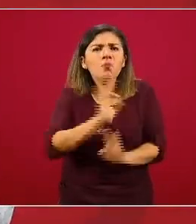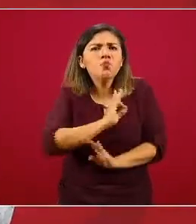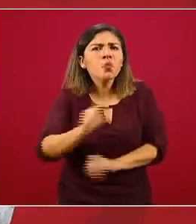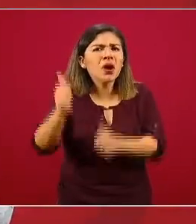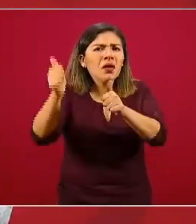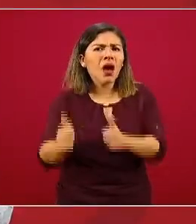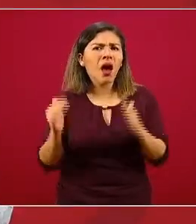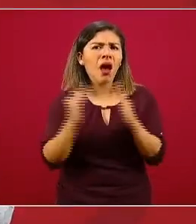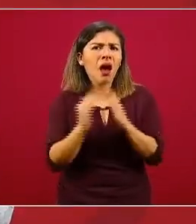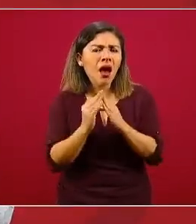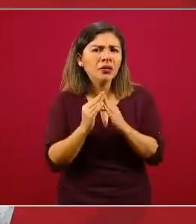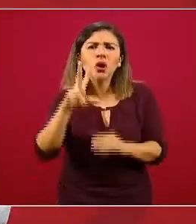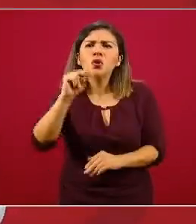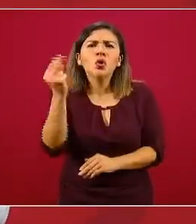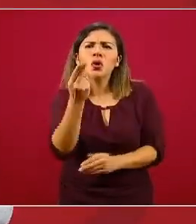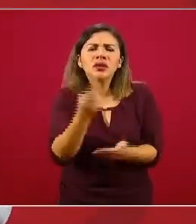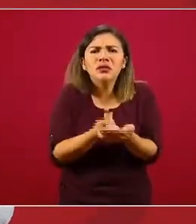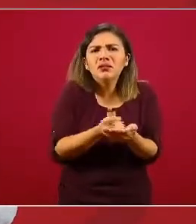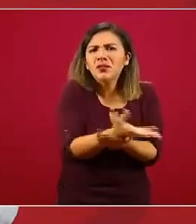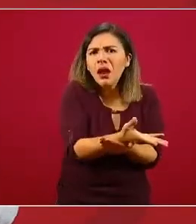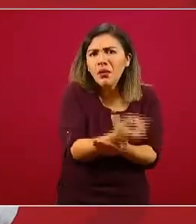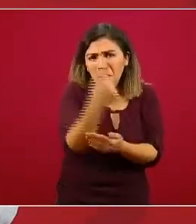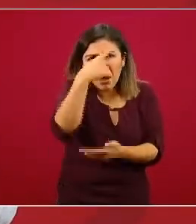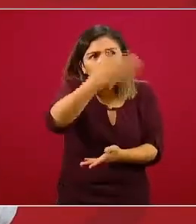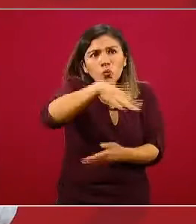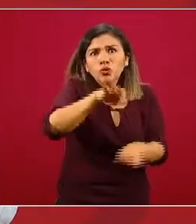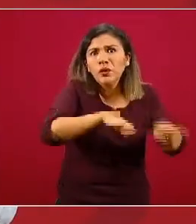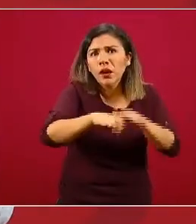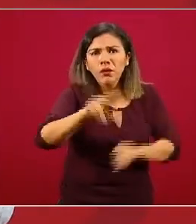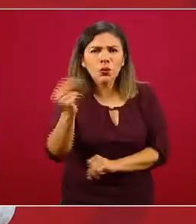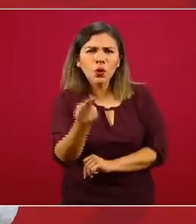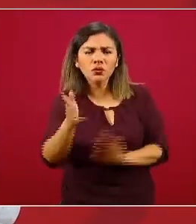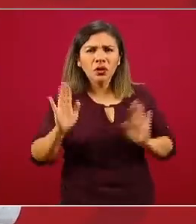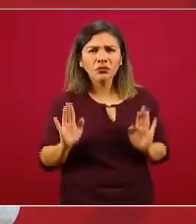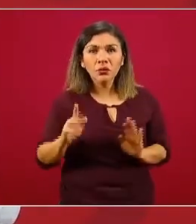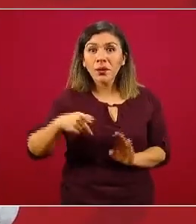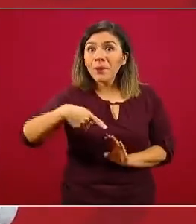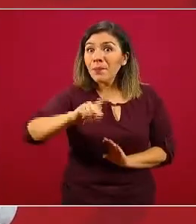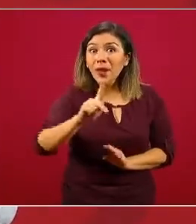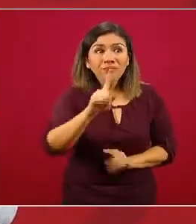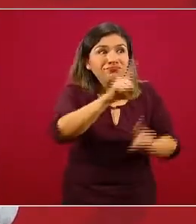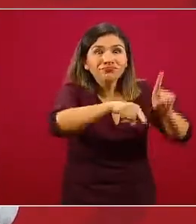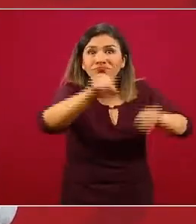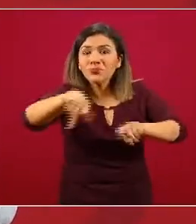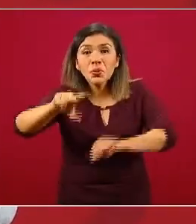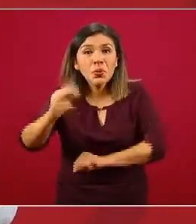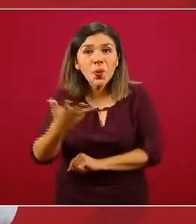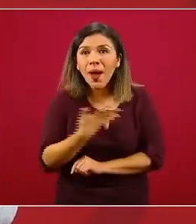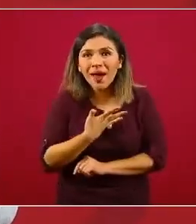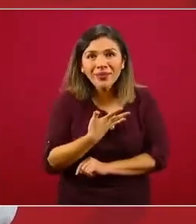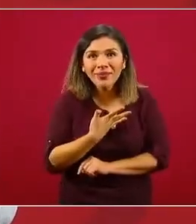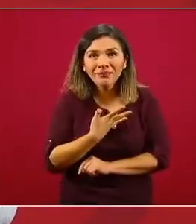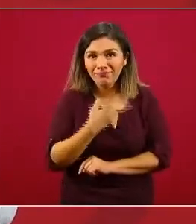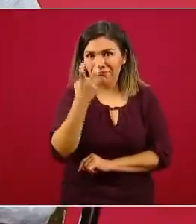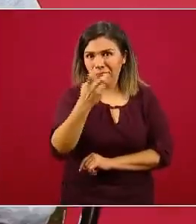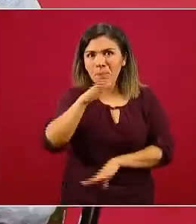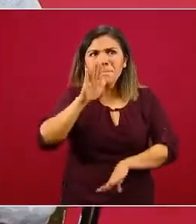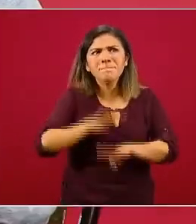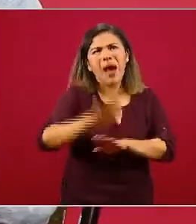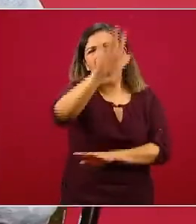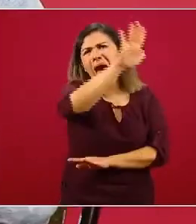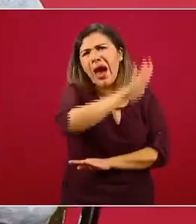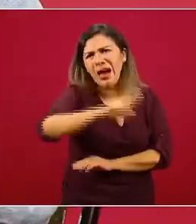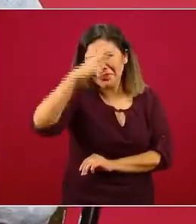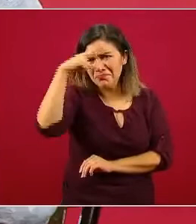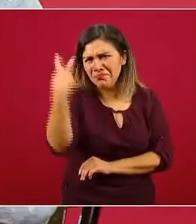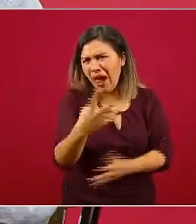casa y no necesitar salir a buscar el sustento. Pero quien no tiene esas condiciones, y esta es una proporción enorme de la